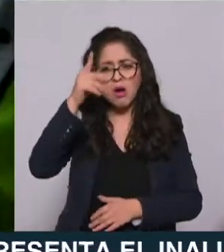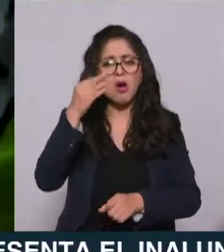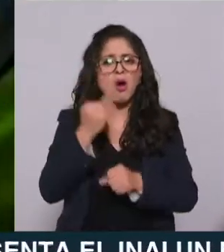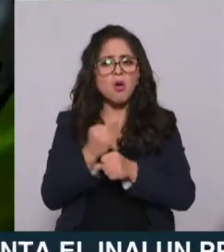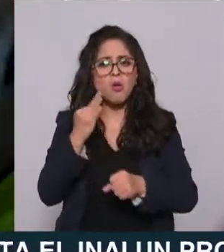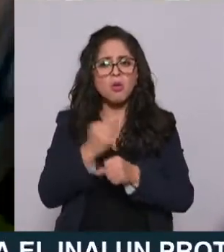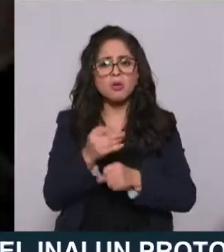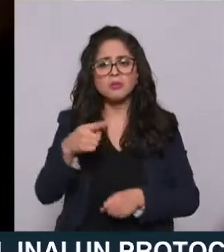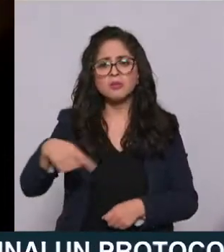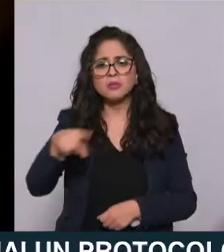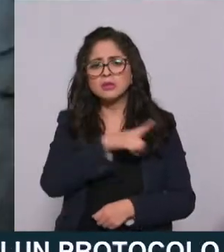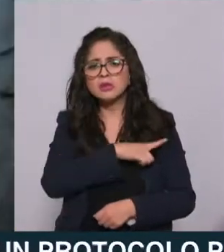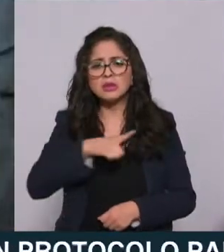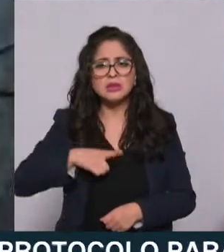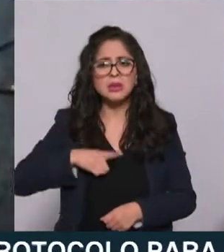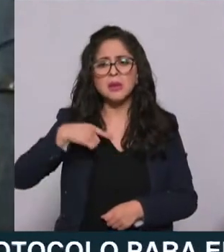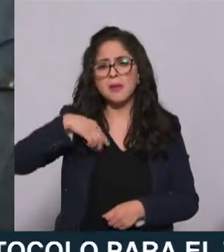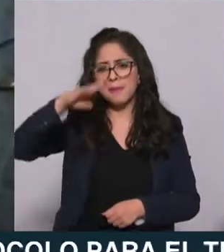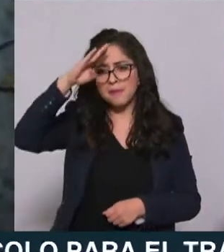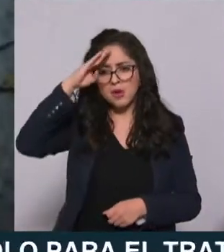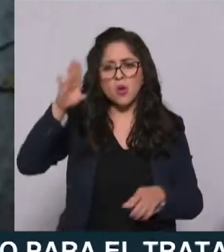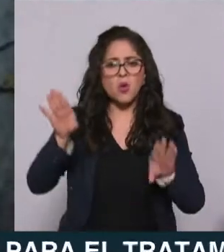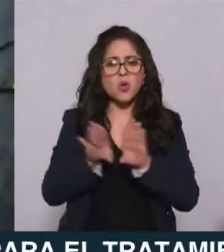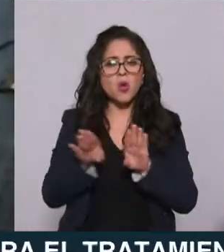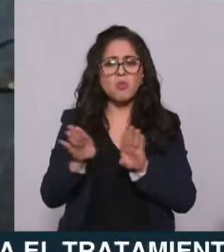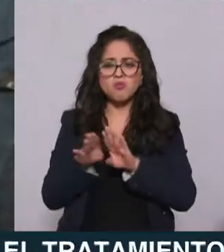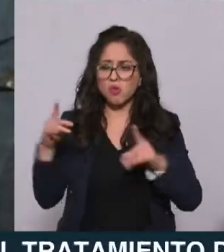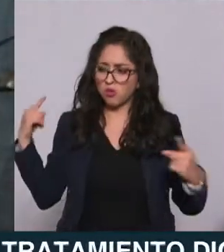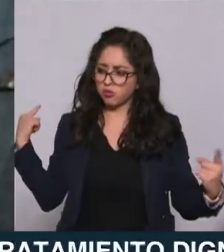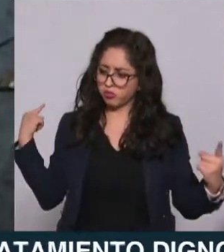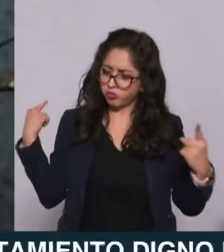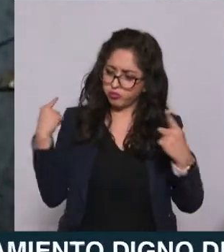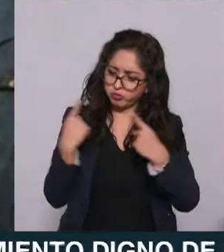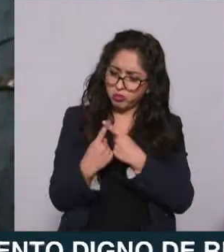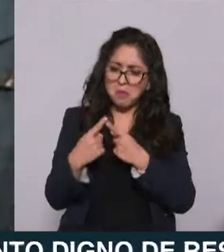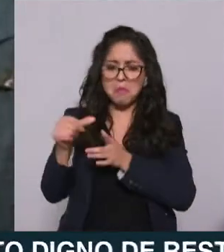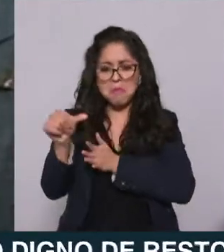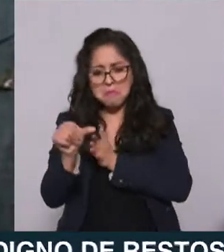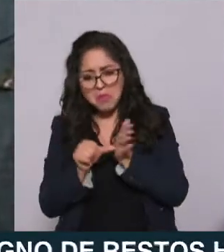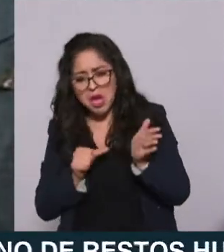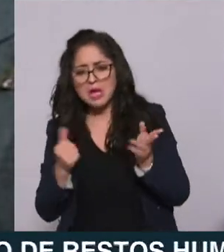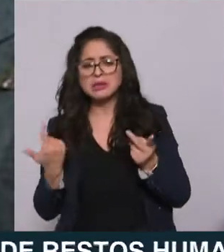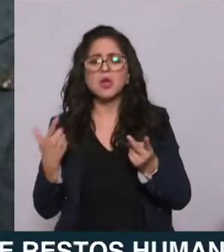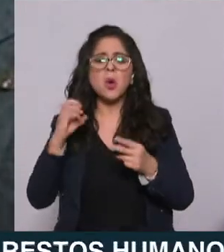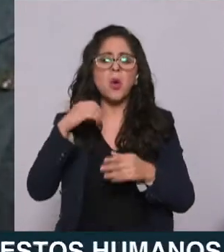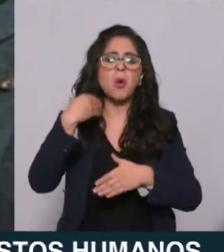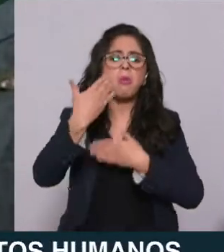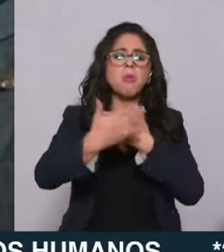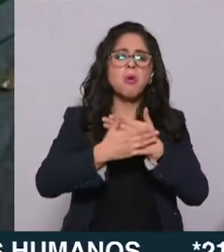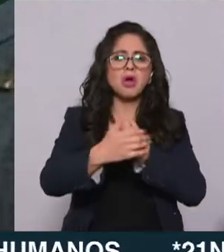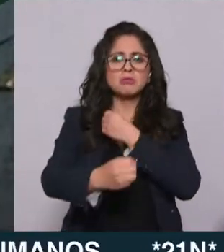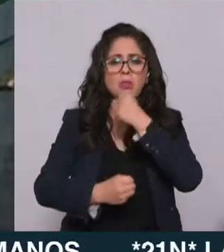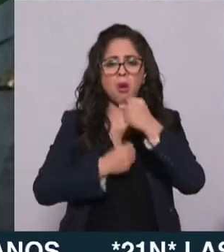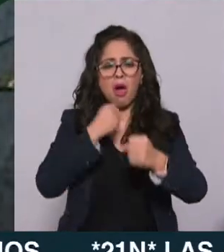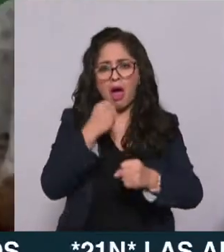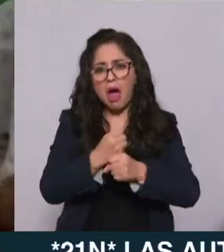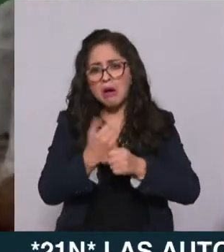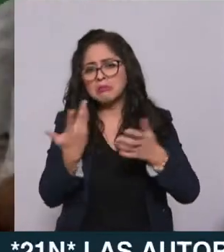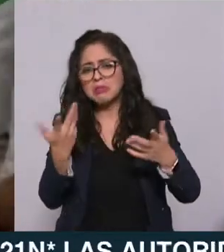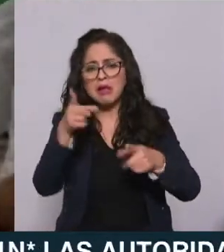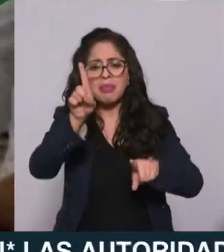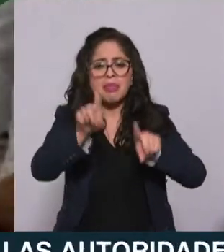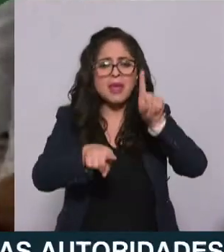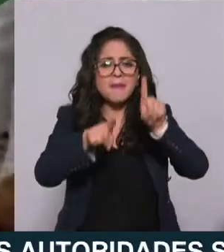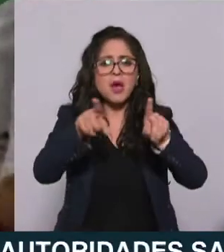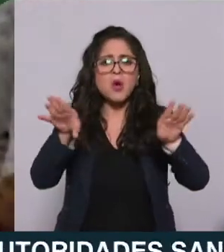despejarse pues en los próximos meses o quizá en el próximo año y medio. Todo dependerá